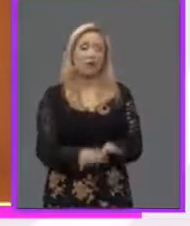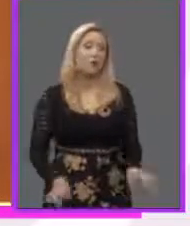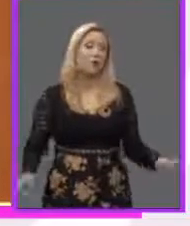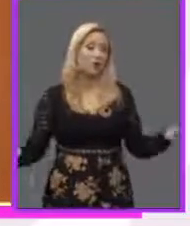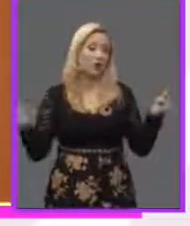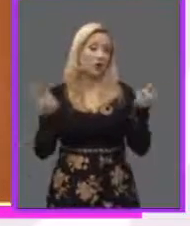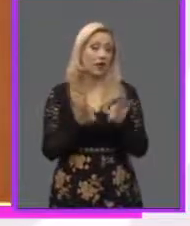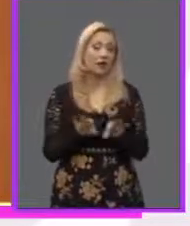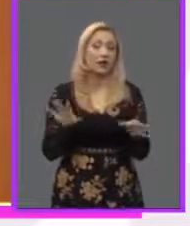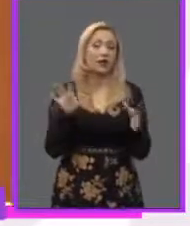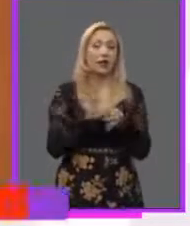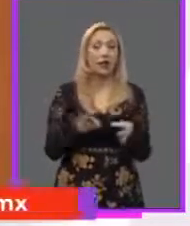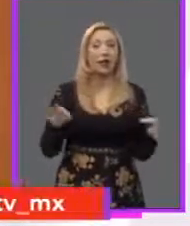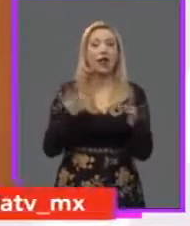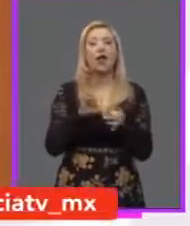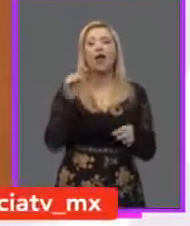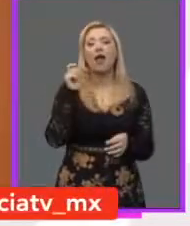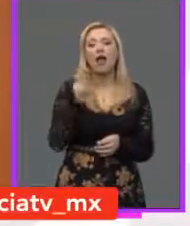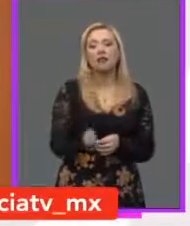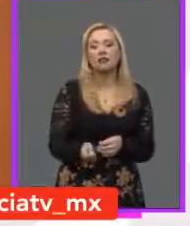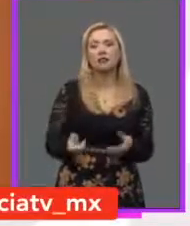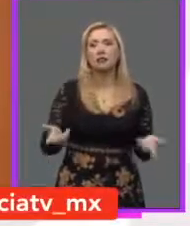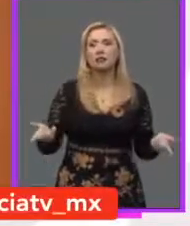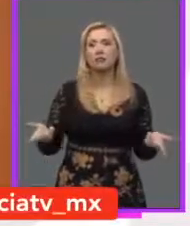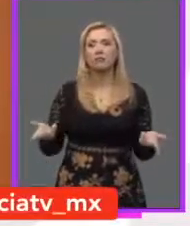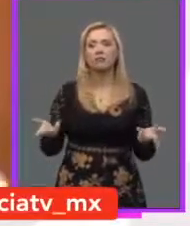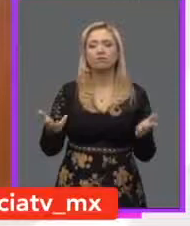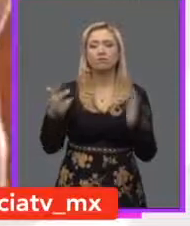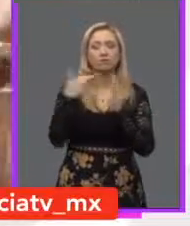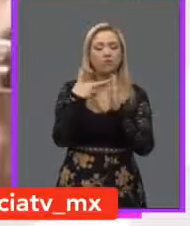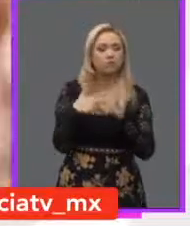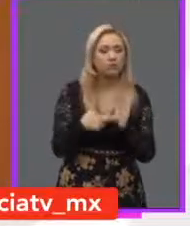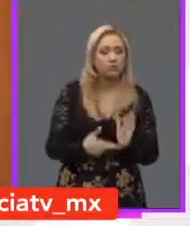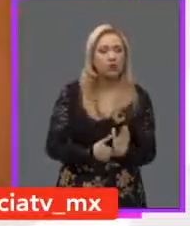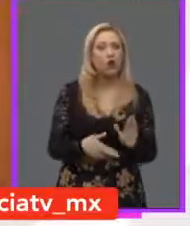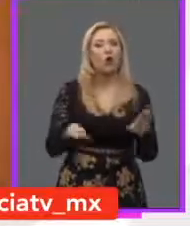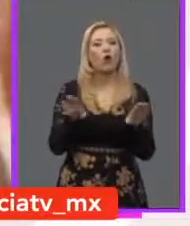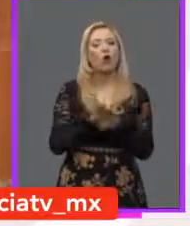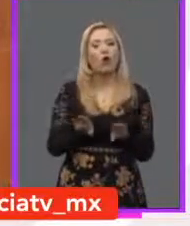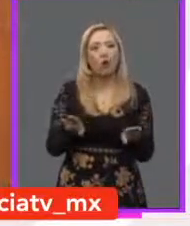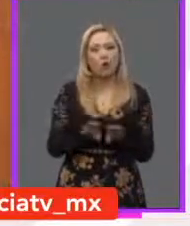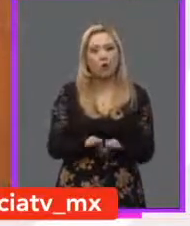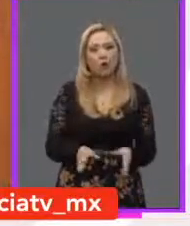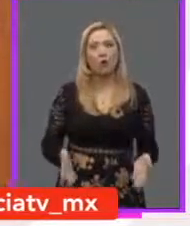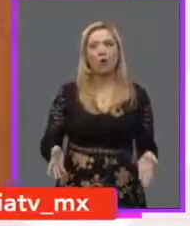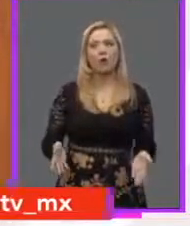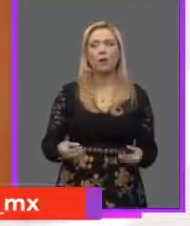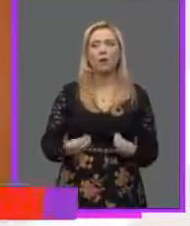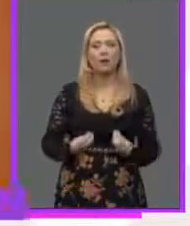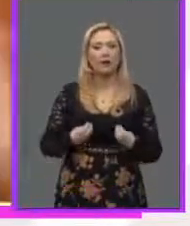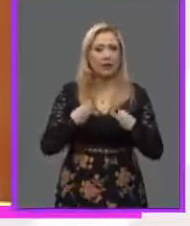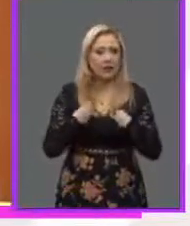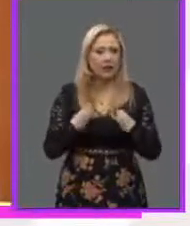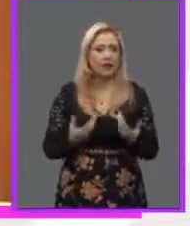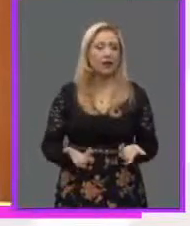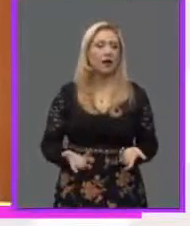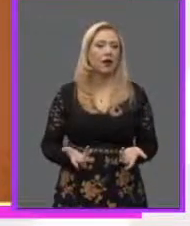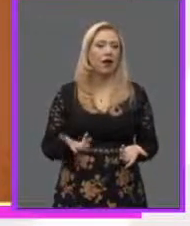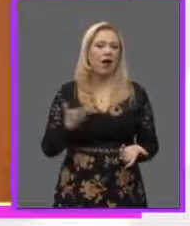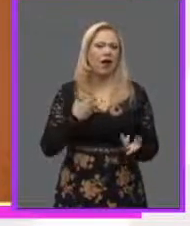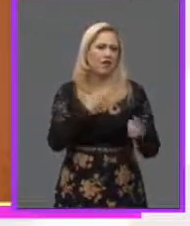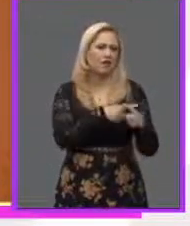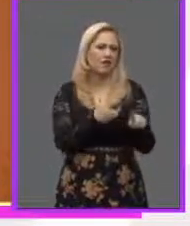parece fundamental hablar sobre esta norma, digamos, de cómo deberíamos vivir cuando existen